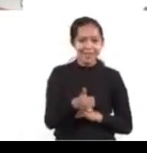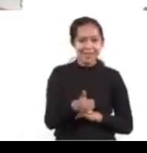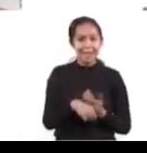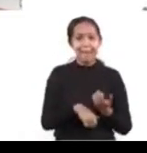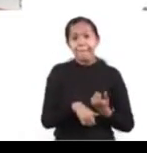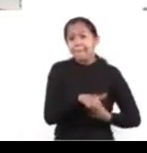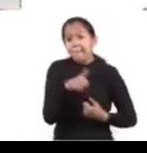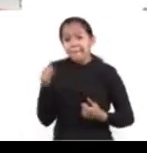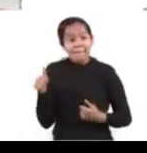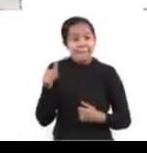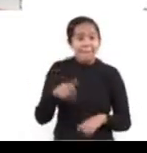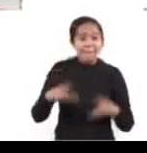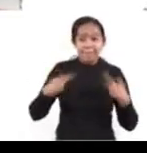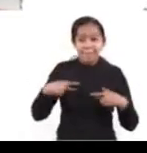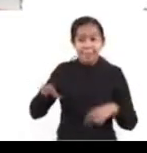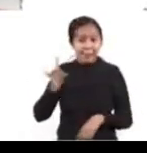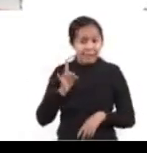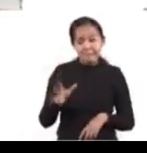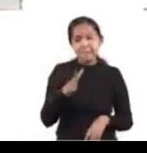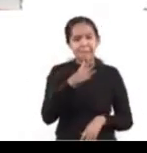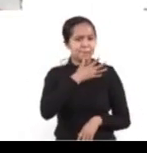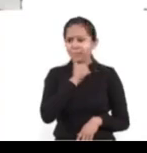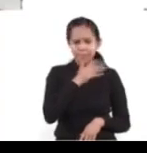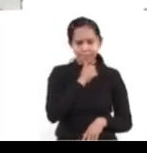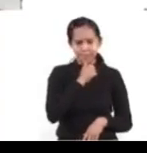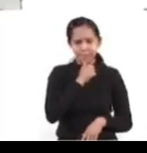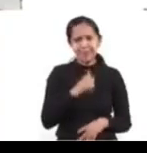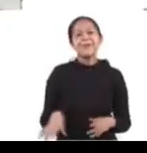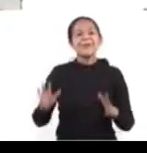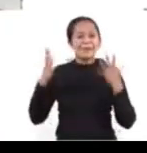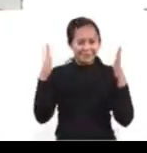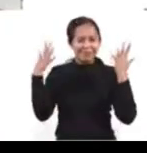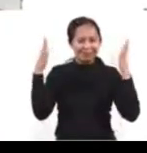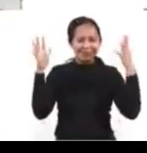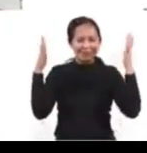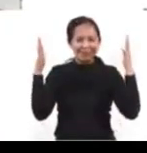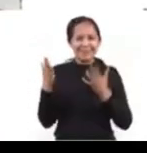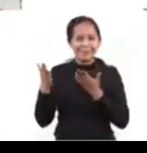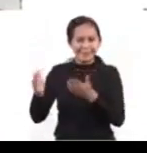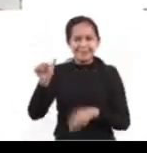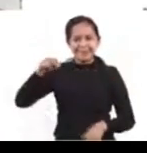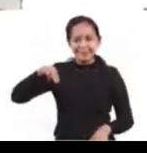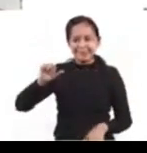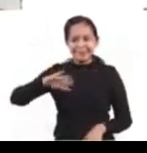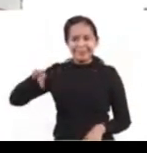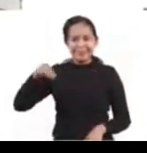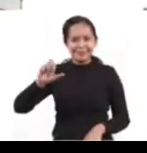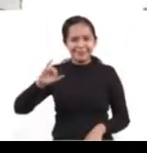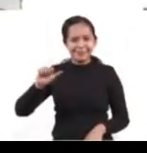¡Nunca, nunca! ¡Nadie le ganó! ¡Vamos a darle un fuerte aplauso a nuestra compañera Ana María!